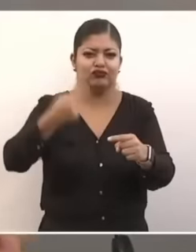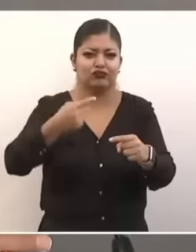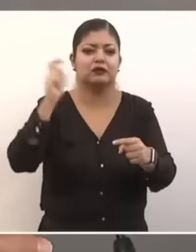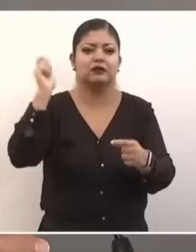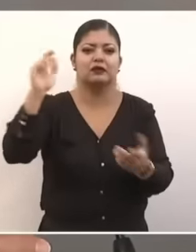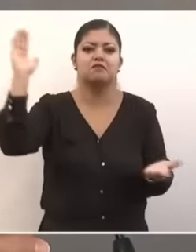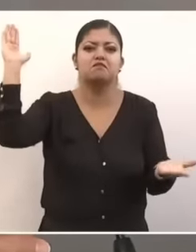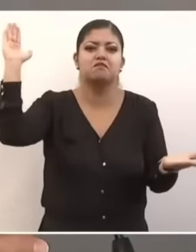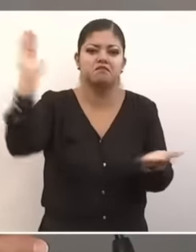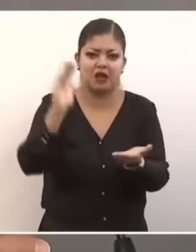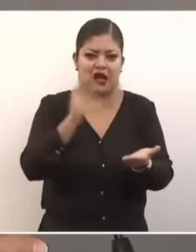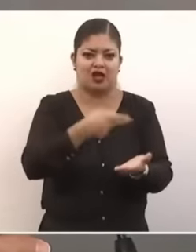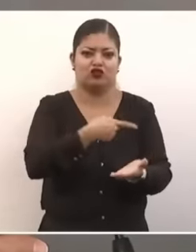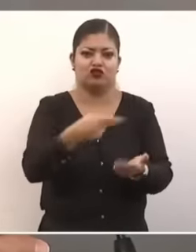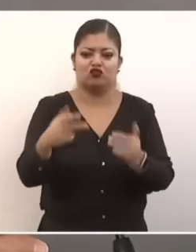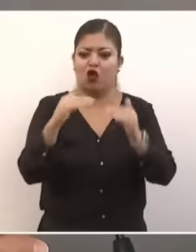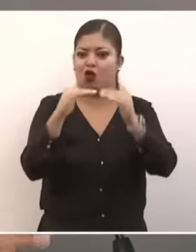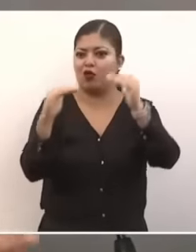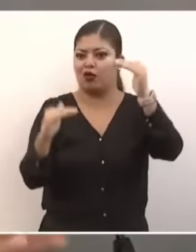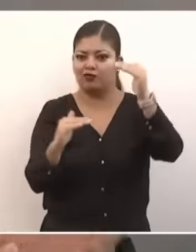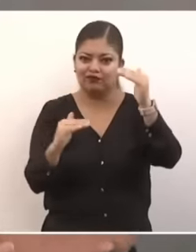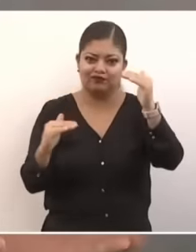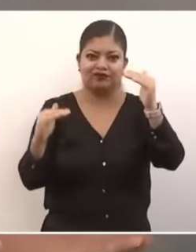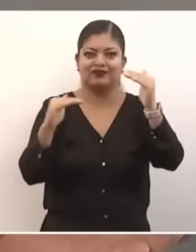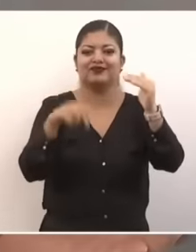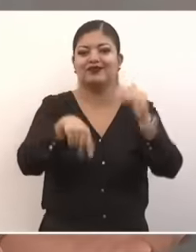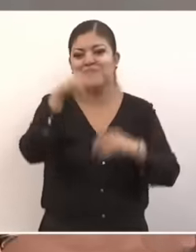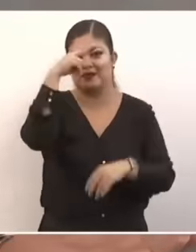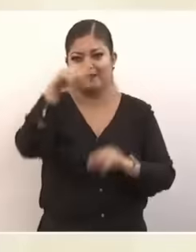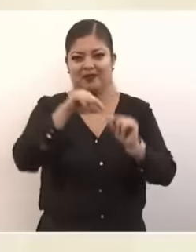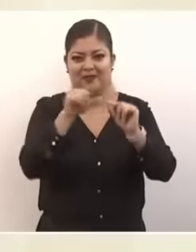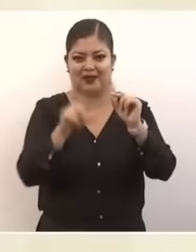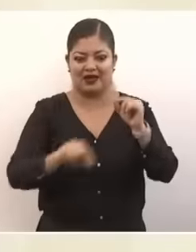la pobreza y la desigualdad en nuestro país.